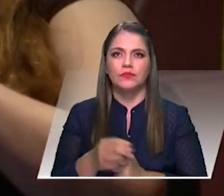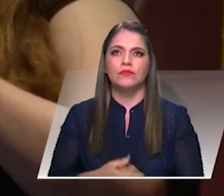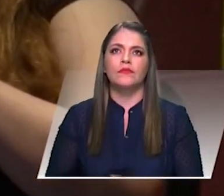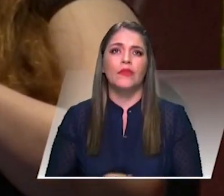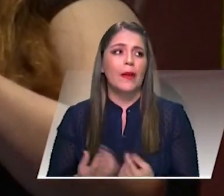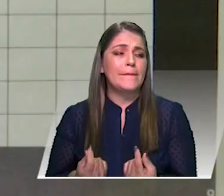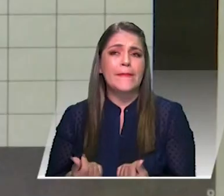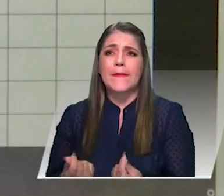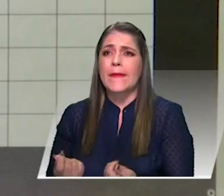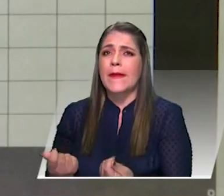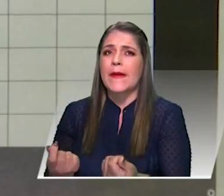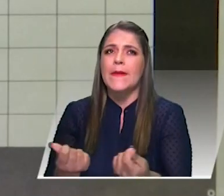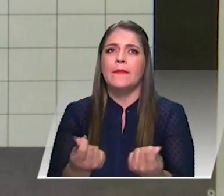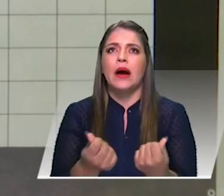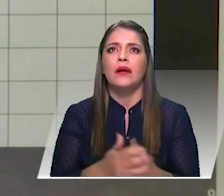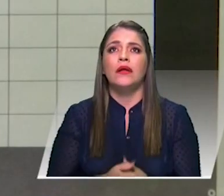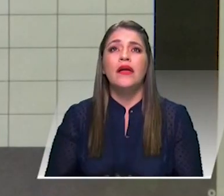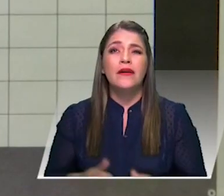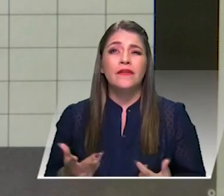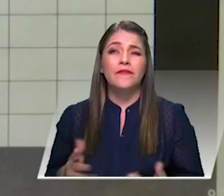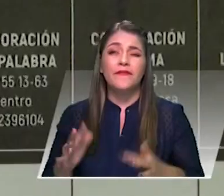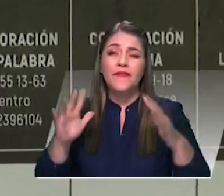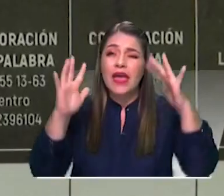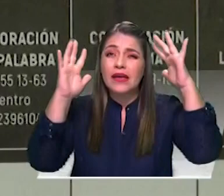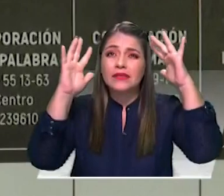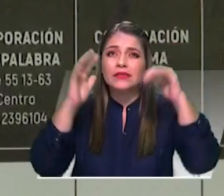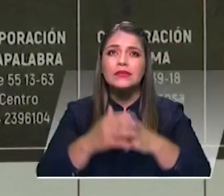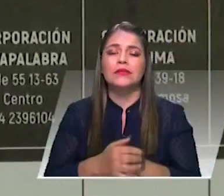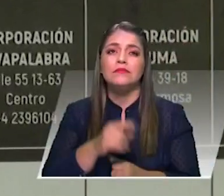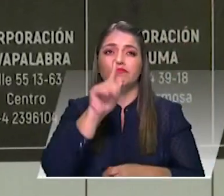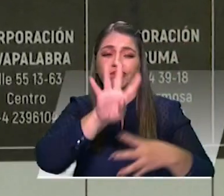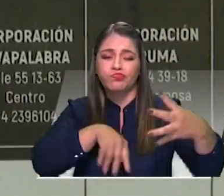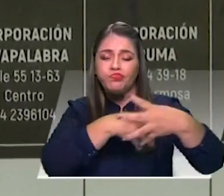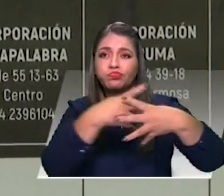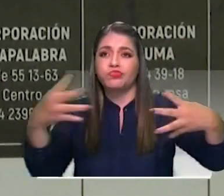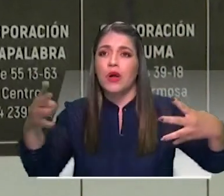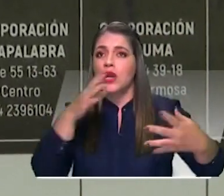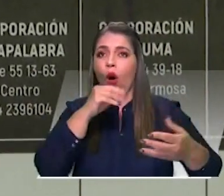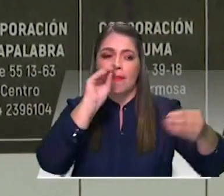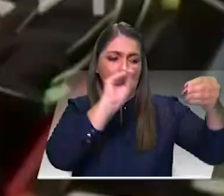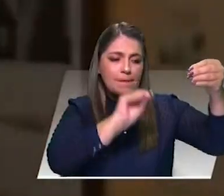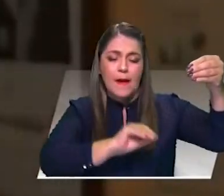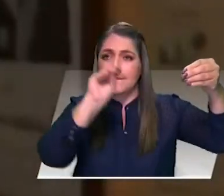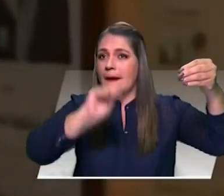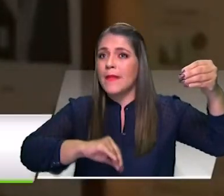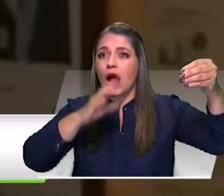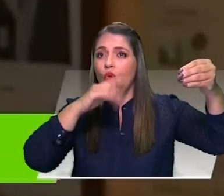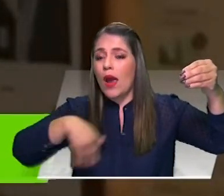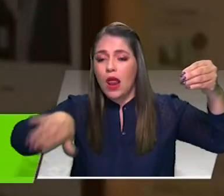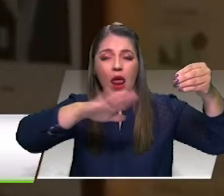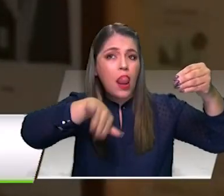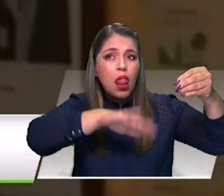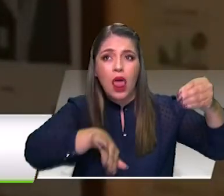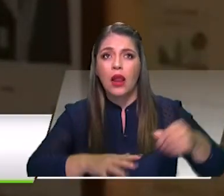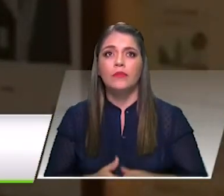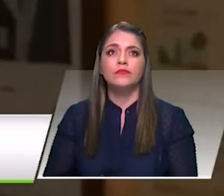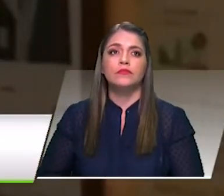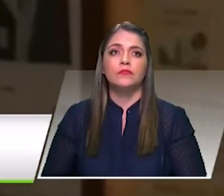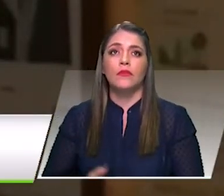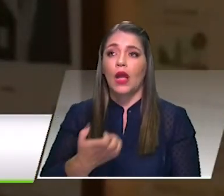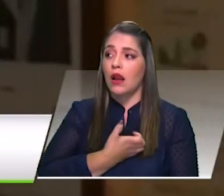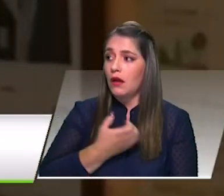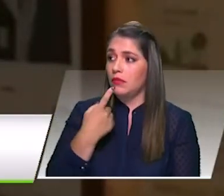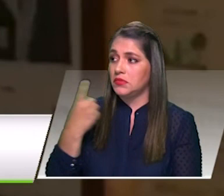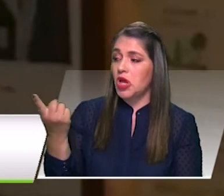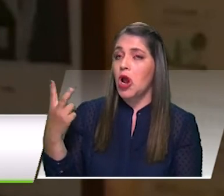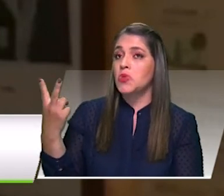de presupuesto, la Fiesta de las Artes Escénicas fuera lanzada sin eventos en su programación. La respuesta de la alcaldía es de que no tiene plata,